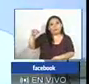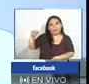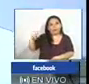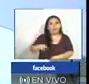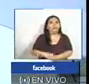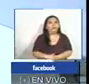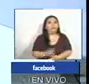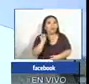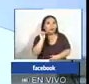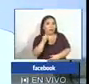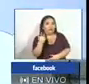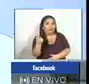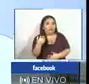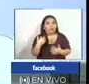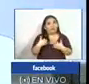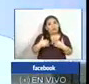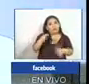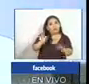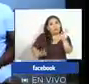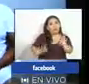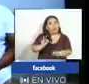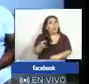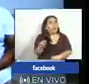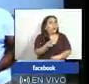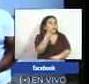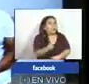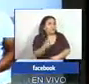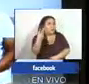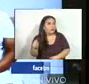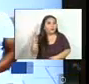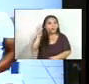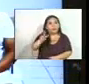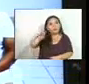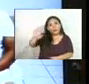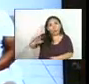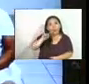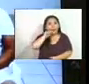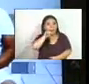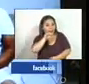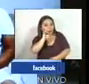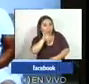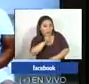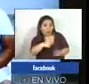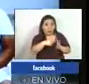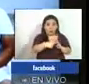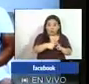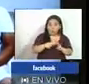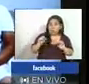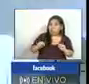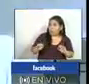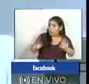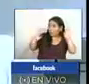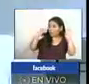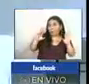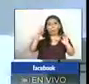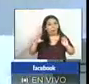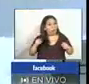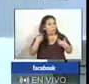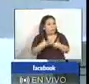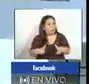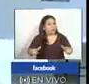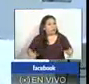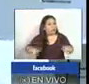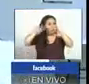pública que se tiene contemplada se desarrolle durante 25 días, se determinará si son condenados o absueltos. Con